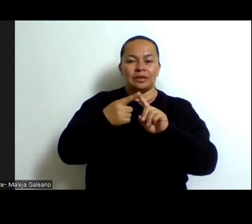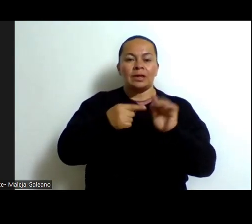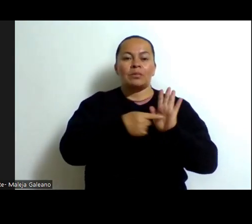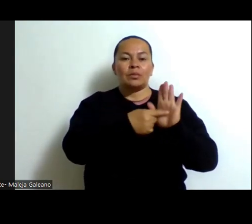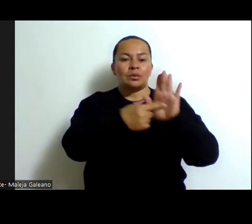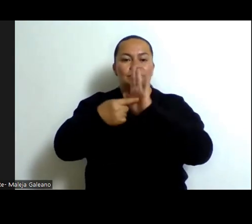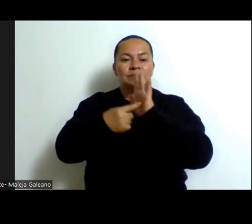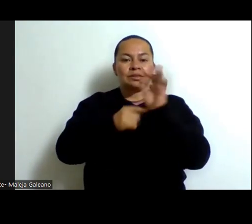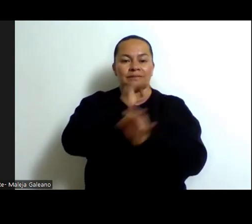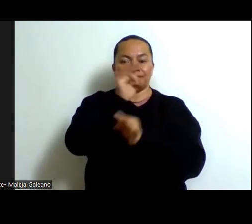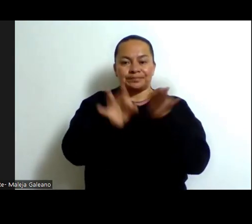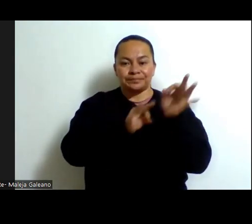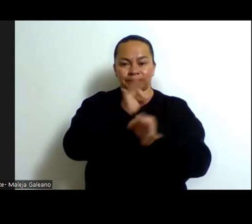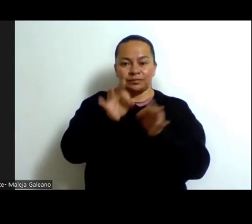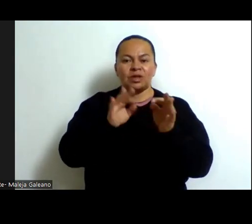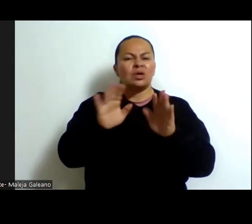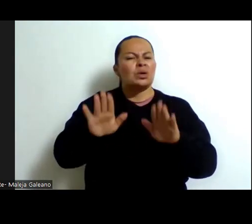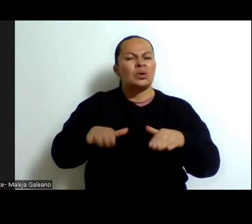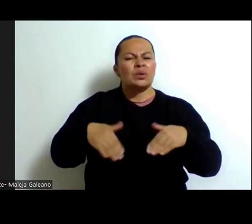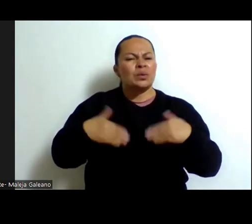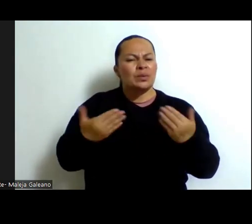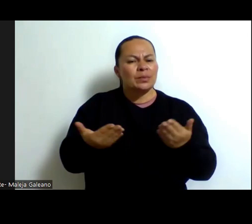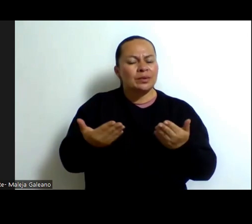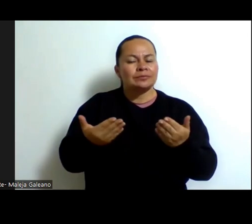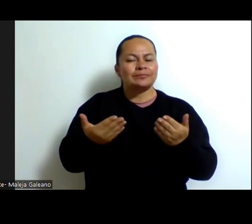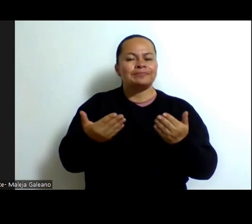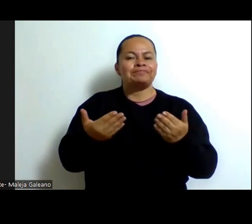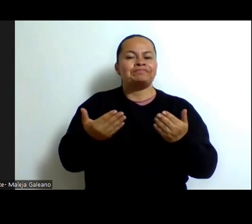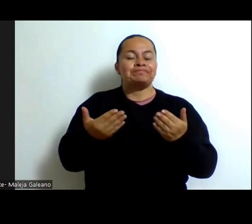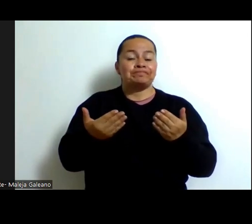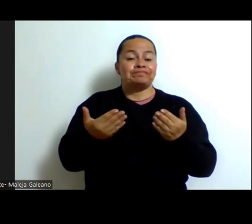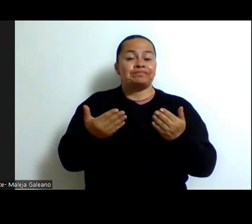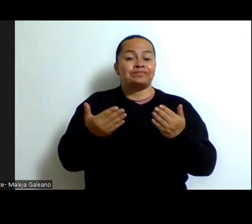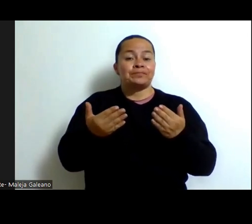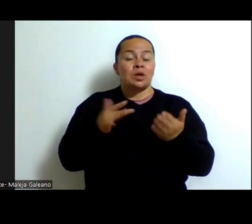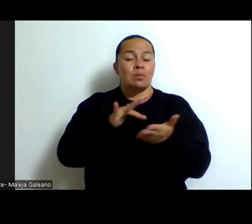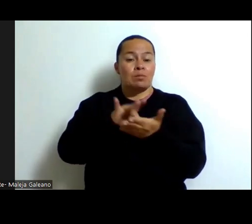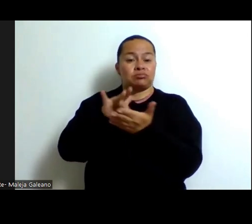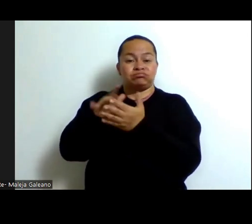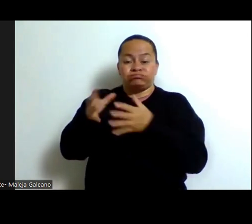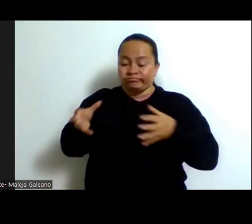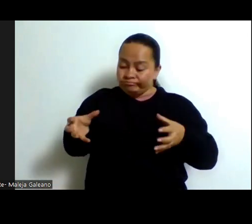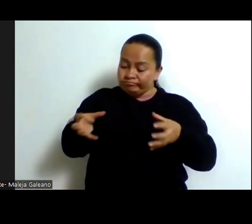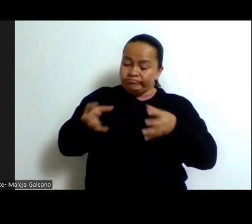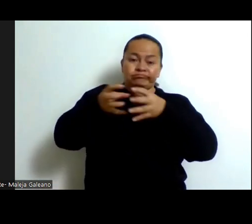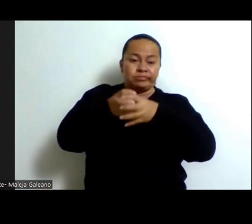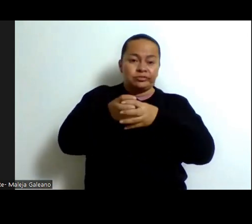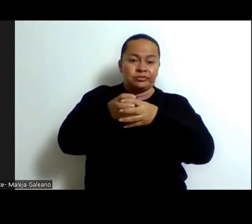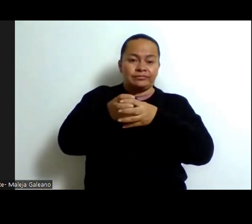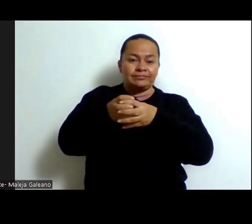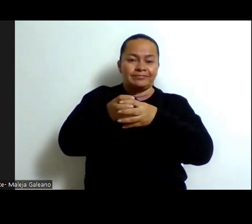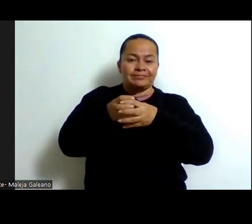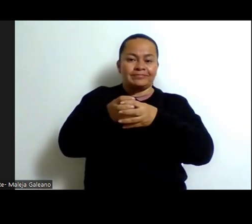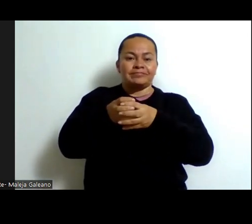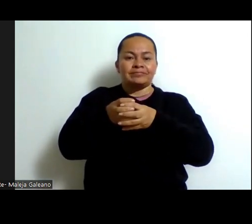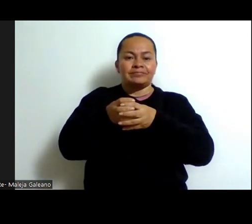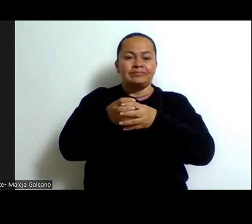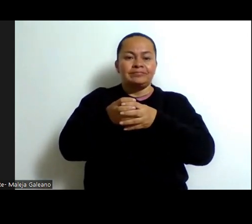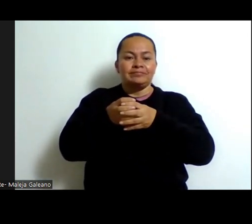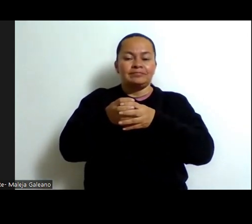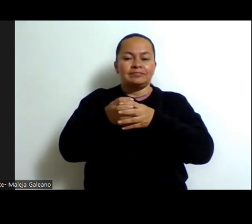cuidado como eh un escenario colectivo como colectivo Sí